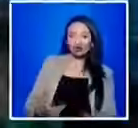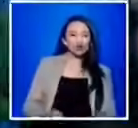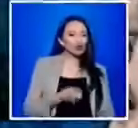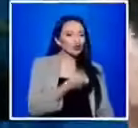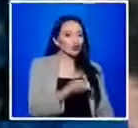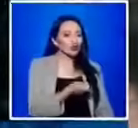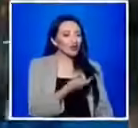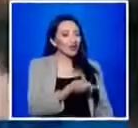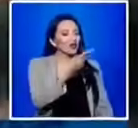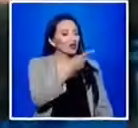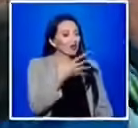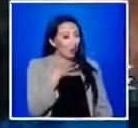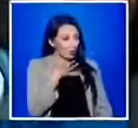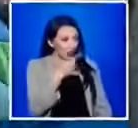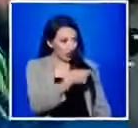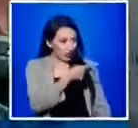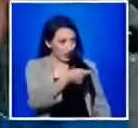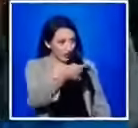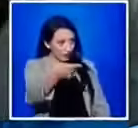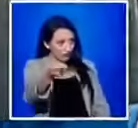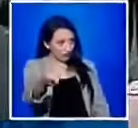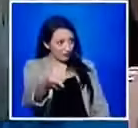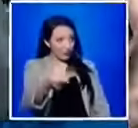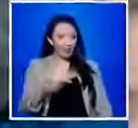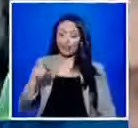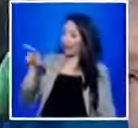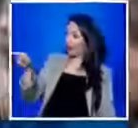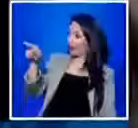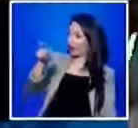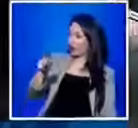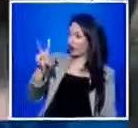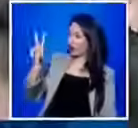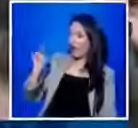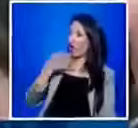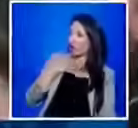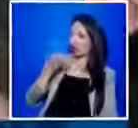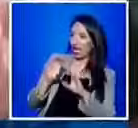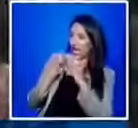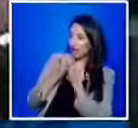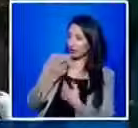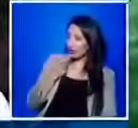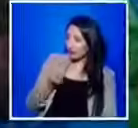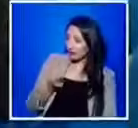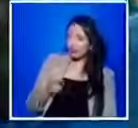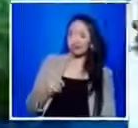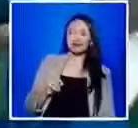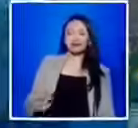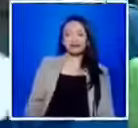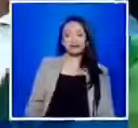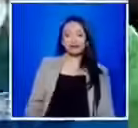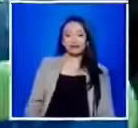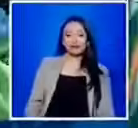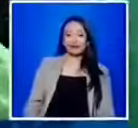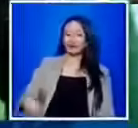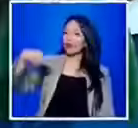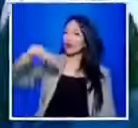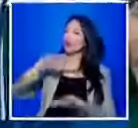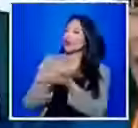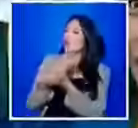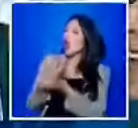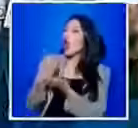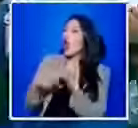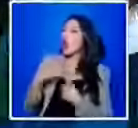nos? No, él. Él, a todos. Ya, ¿y qué es lo que te gusta quizás aquí en la